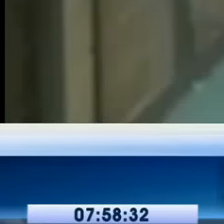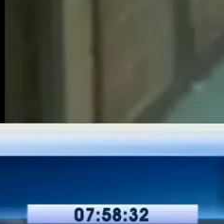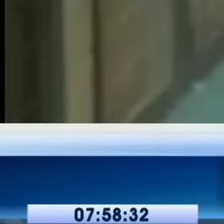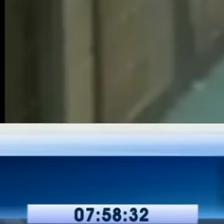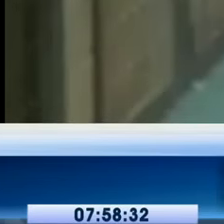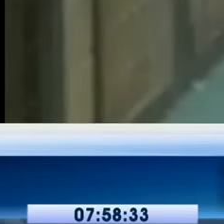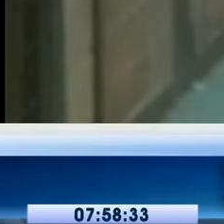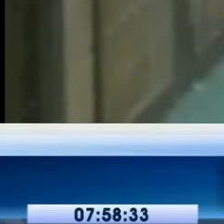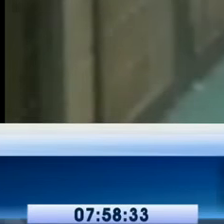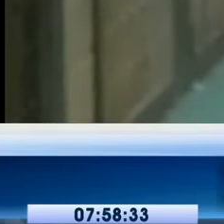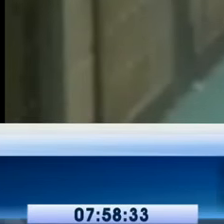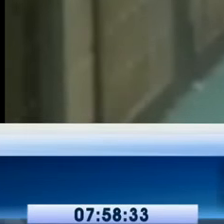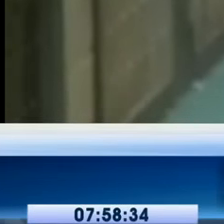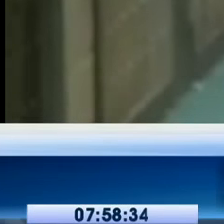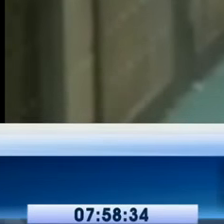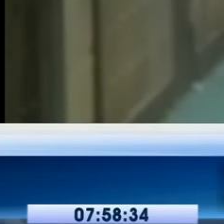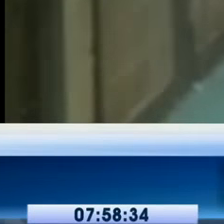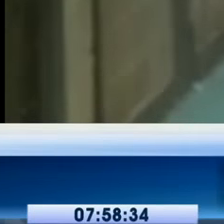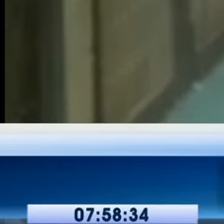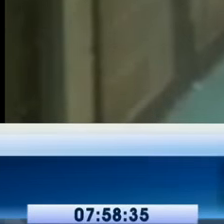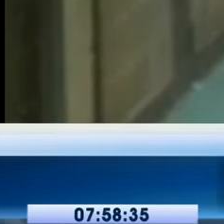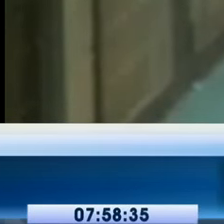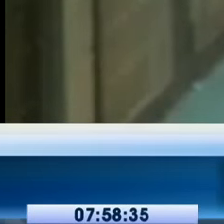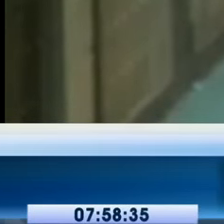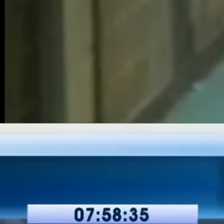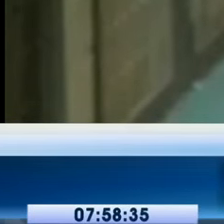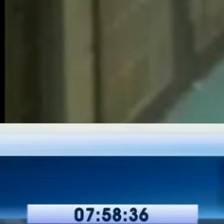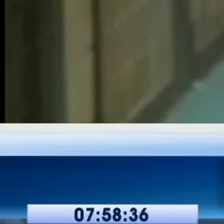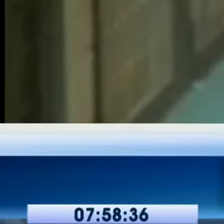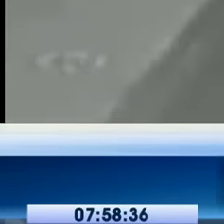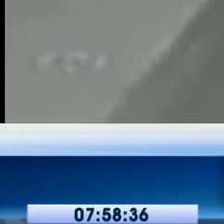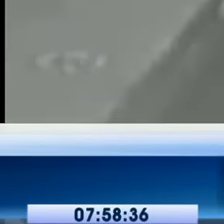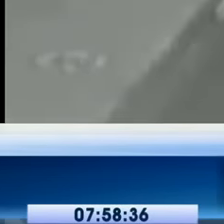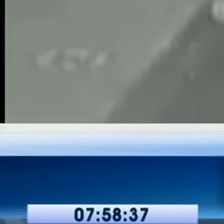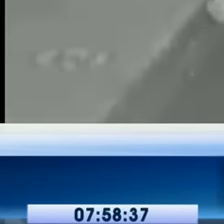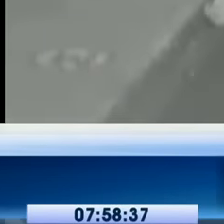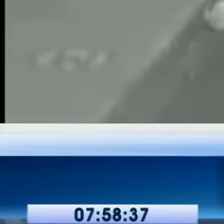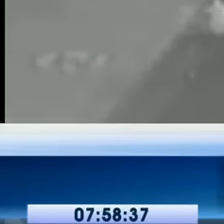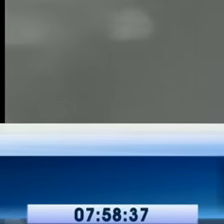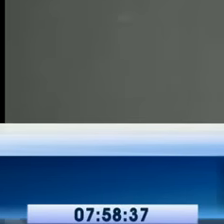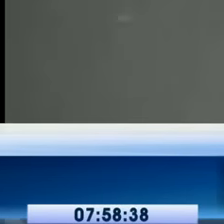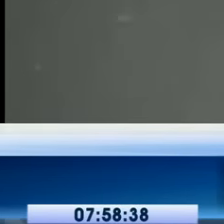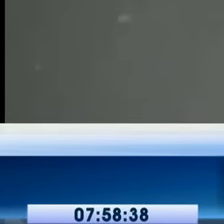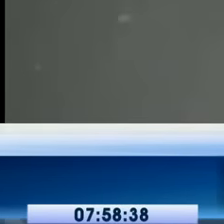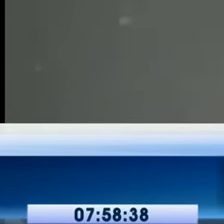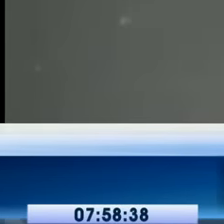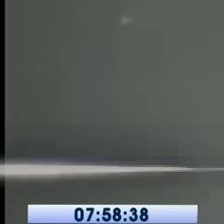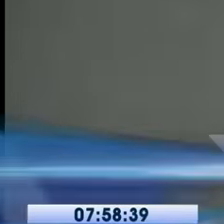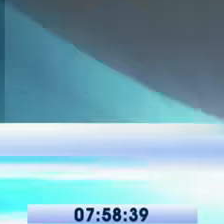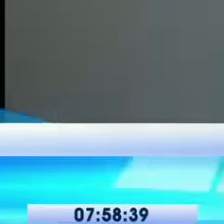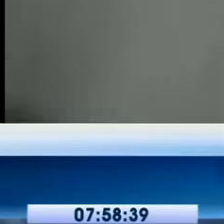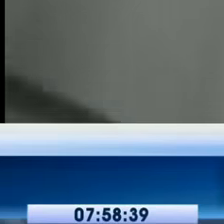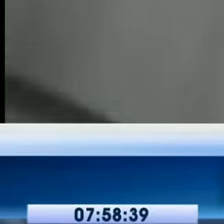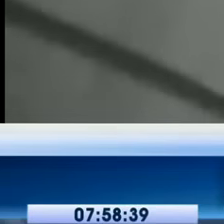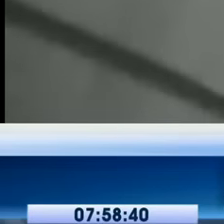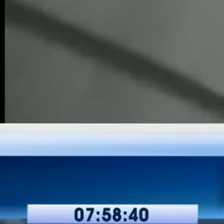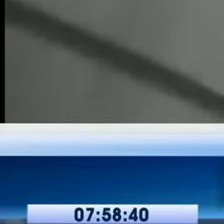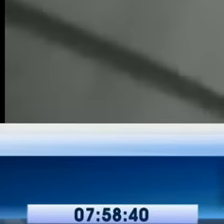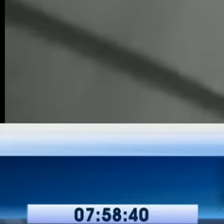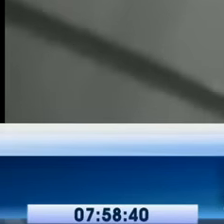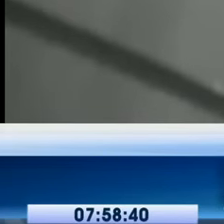en un bordillo, pero ellos en realidad se encontraban planificando algo. estaban esperando que todos los vehículos se detengan por la